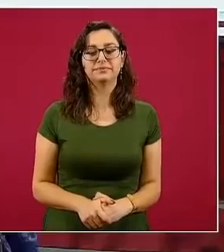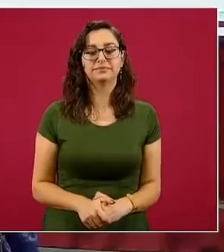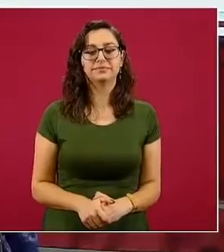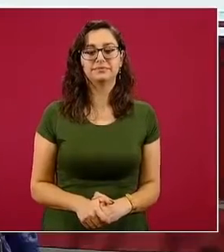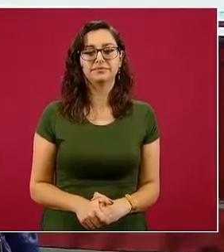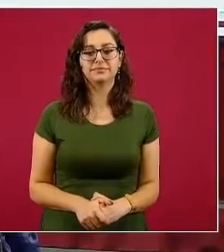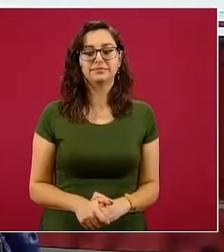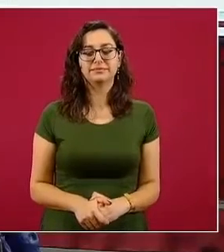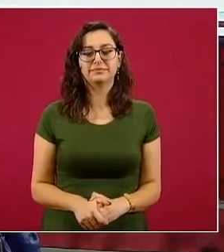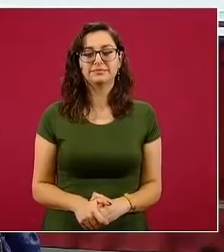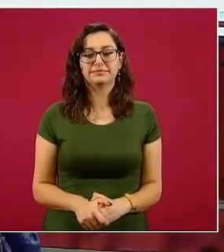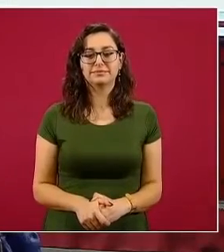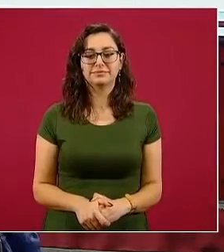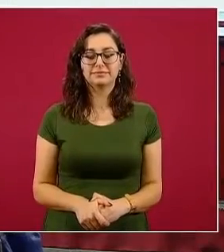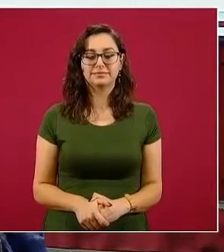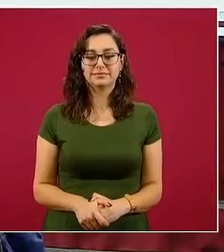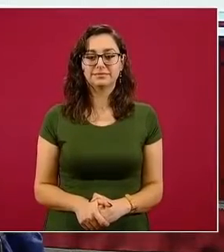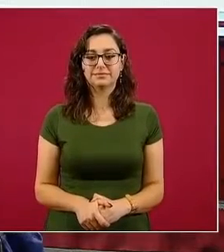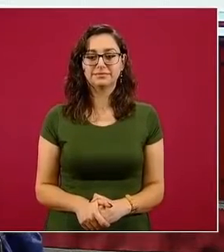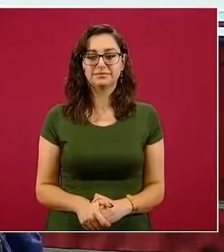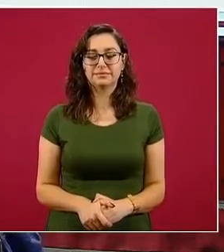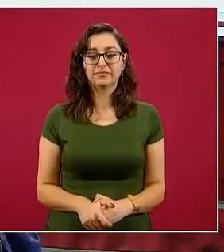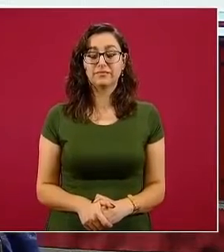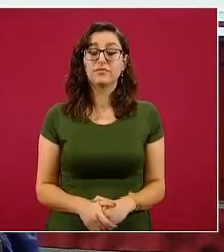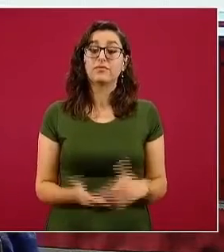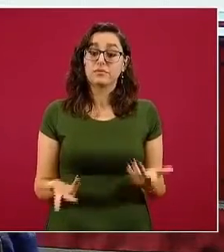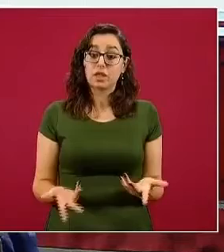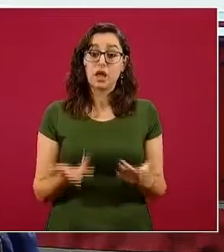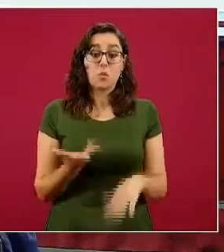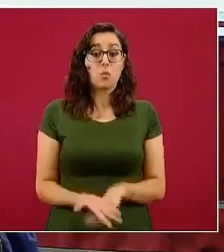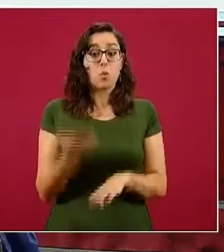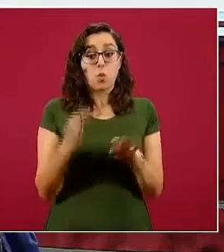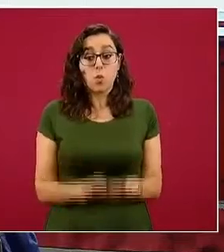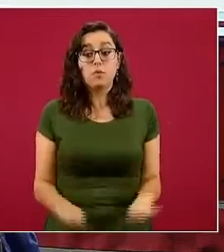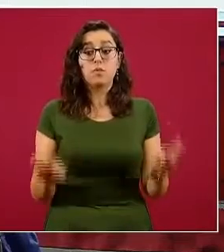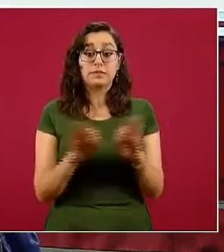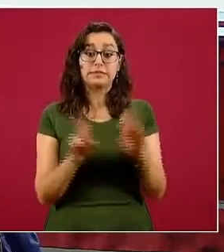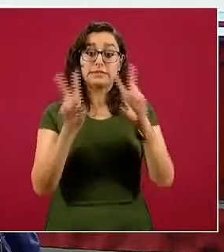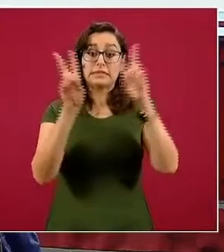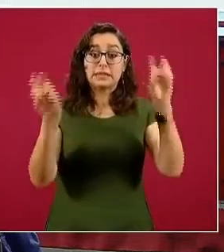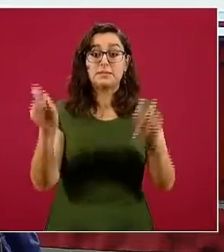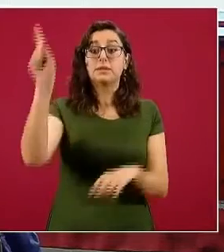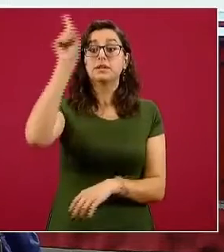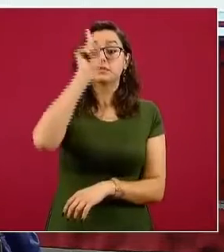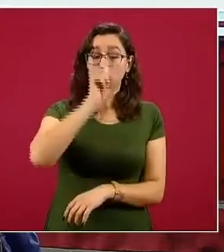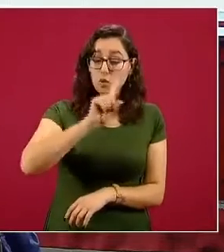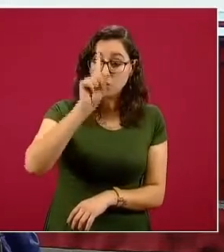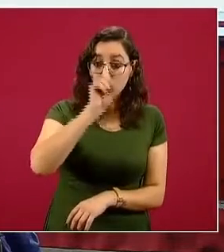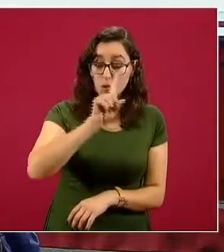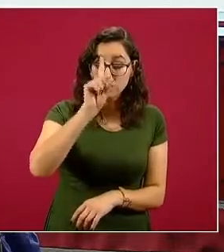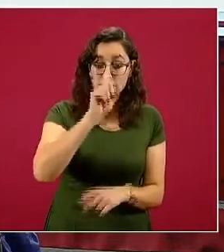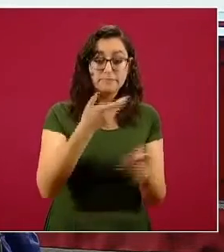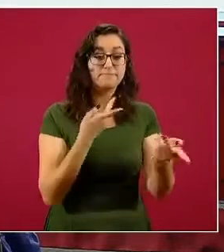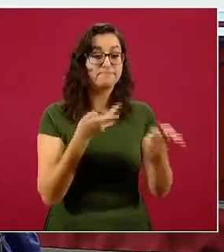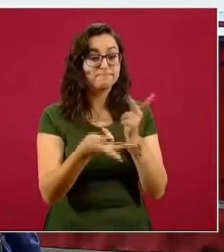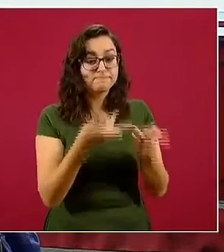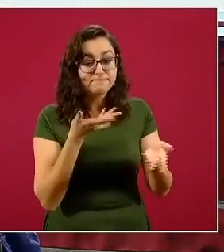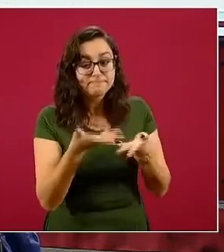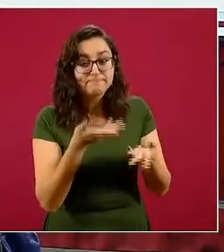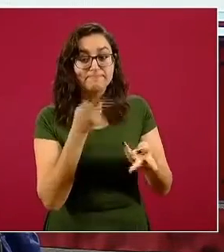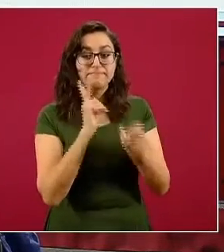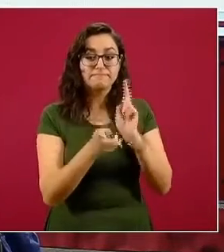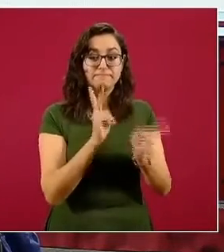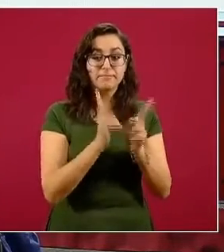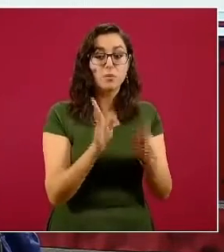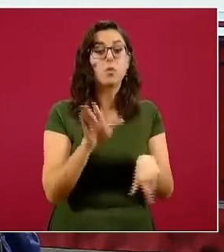La consejería, como les decía, es sumamente importante. ¿Por qué? Porque el paciente que va a acudir o